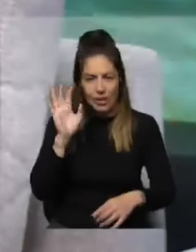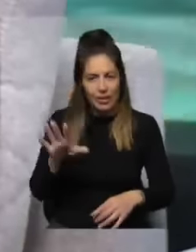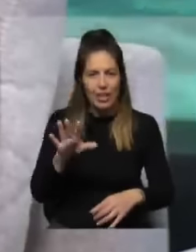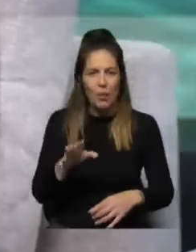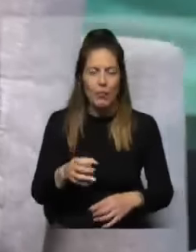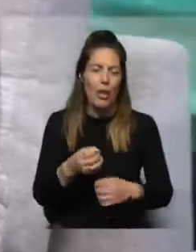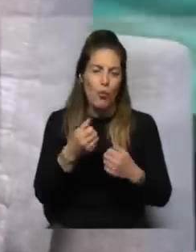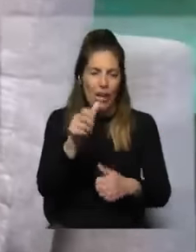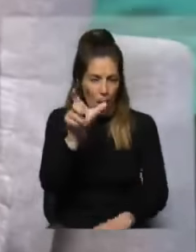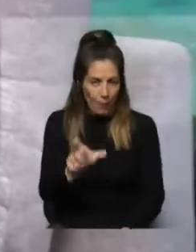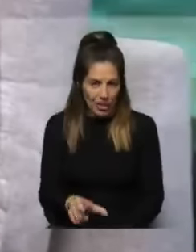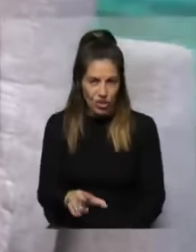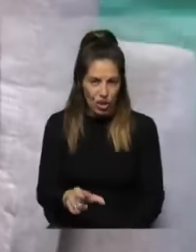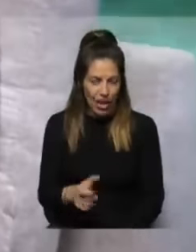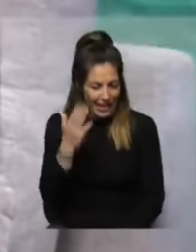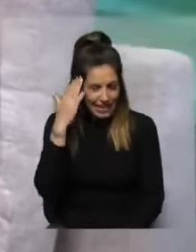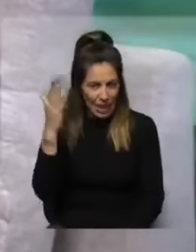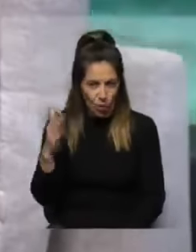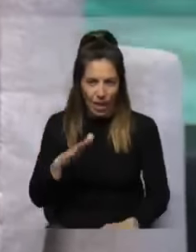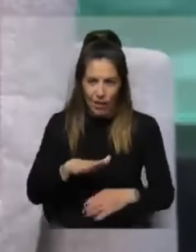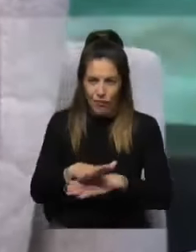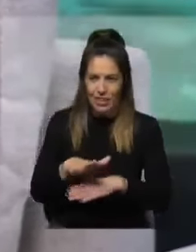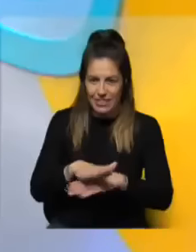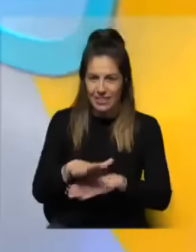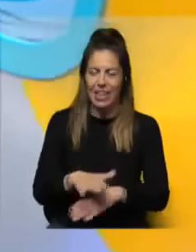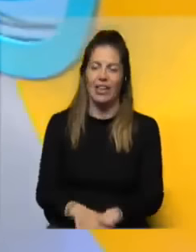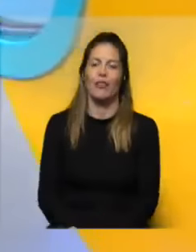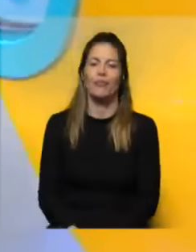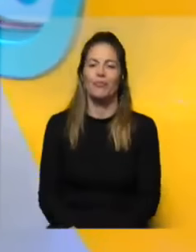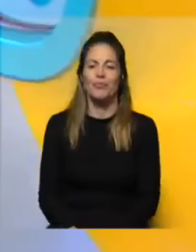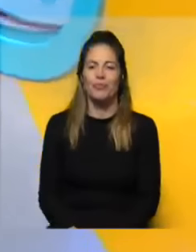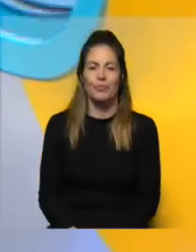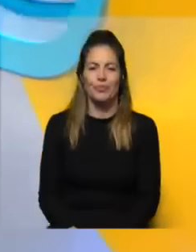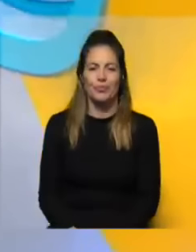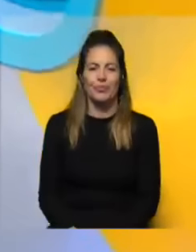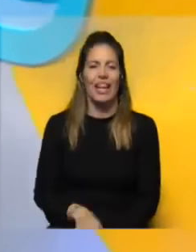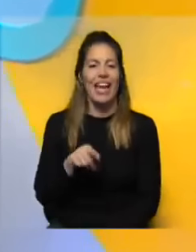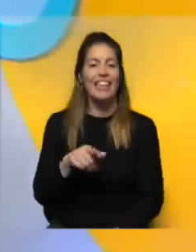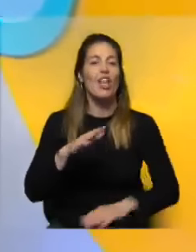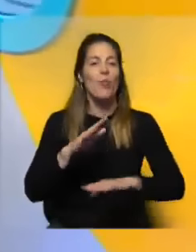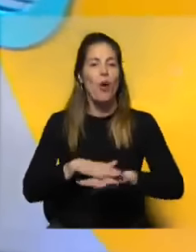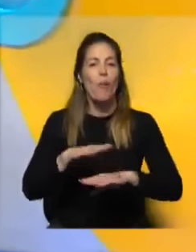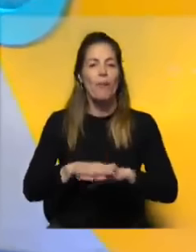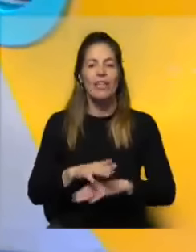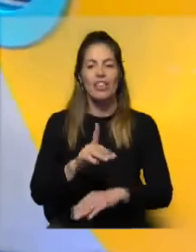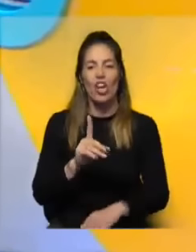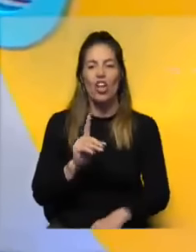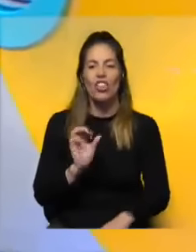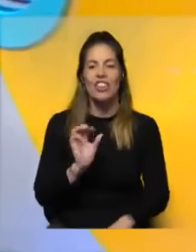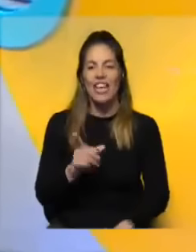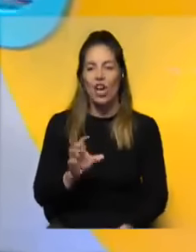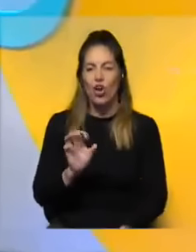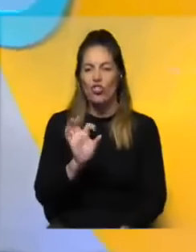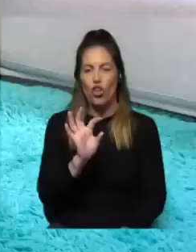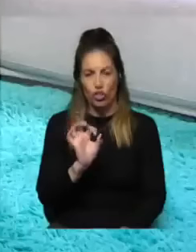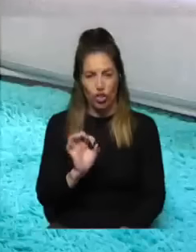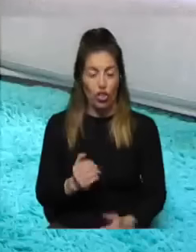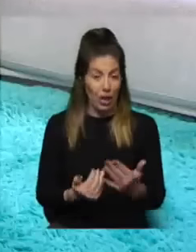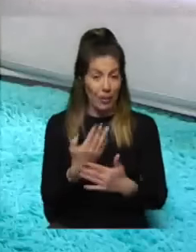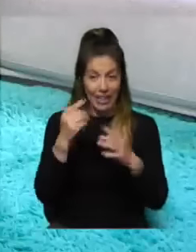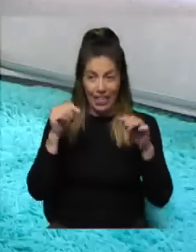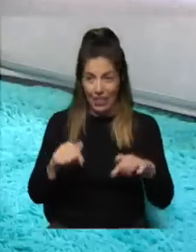la buena gente hay que saludarla y felicitarla. Muy bien. Este ha sido el momento, Diego Soto, de la mañana de hoy. Y